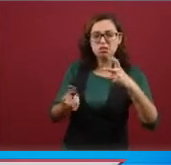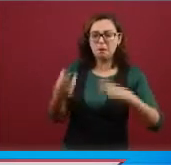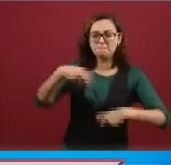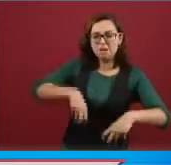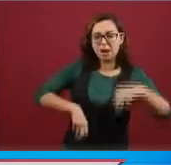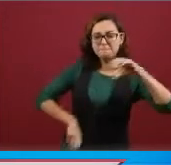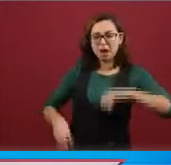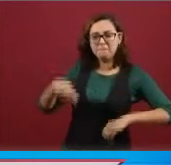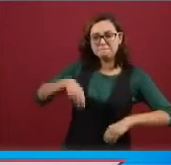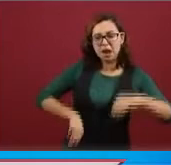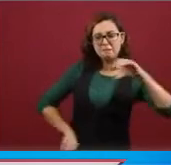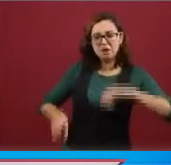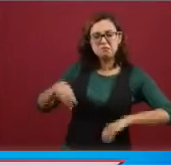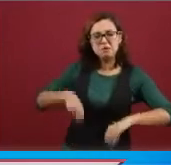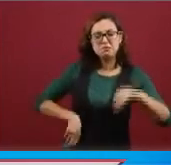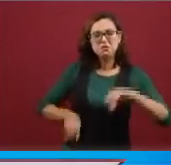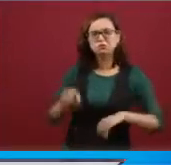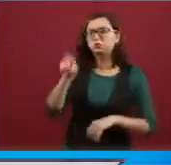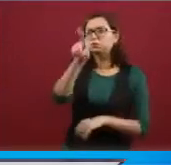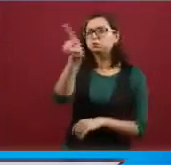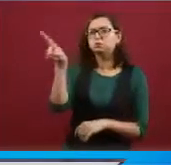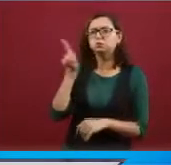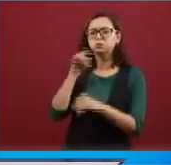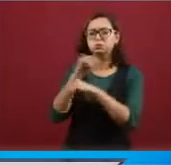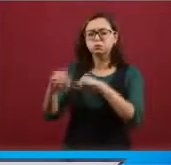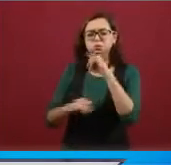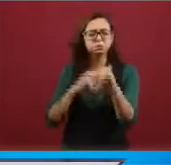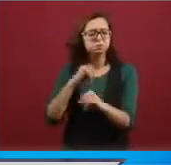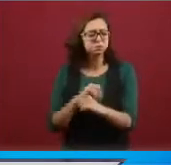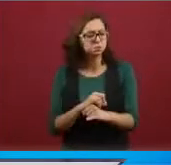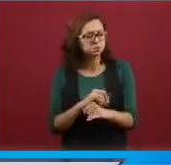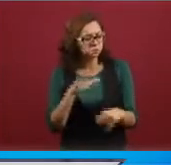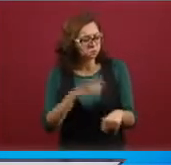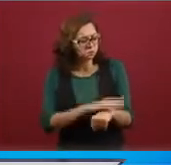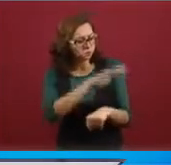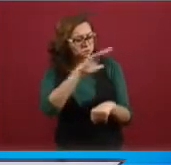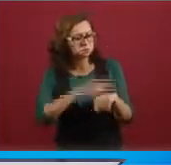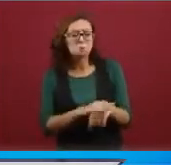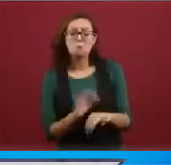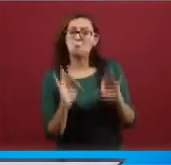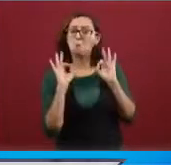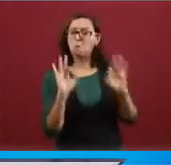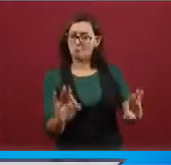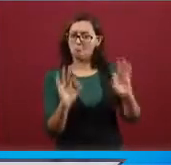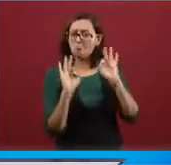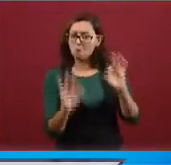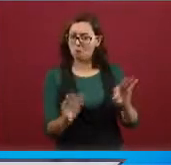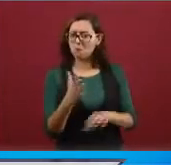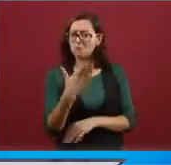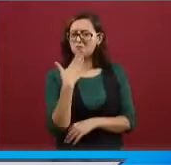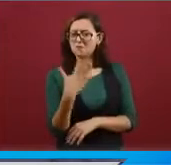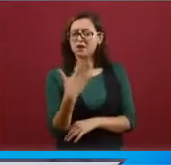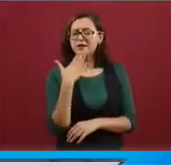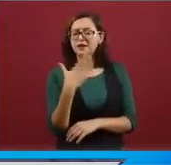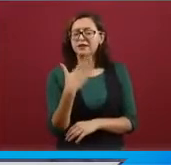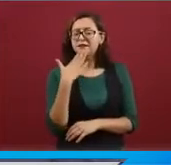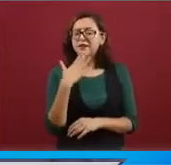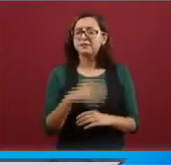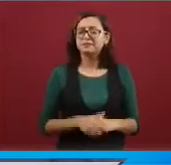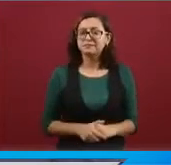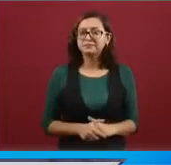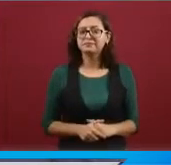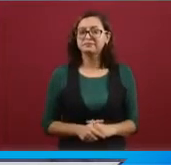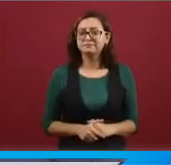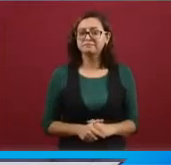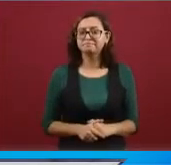y lo calificaban o calificaban a la empresa muy bien. No se espera ninguna reacción